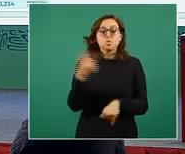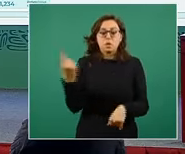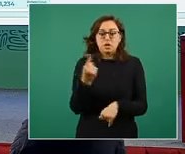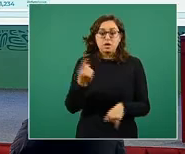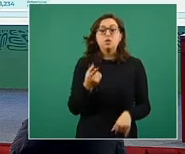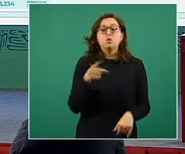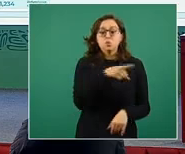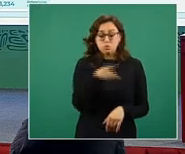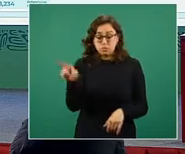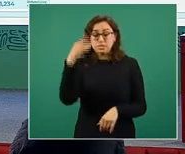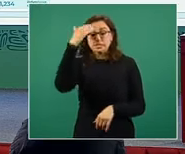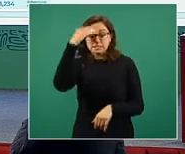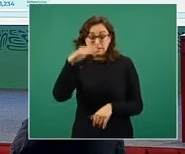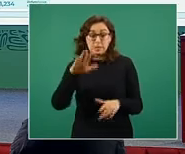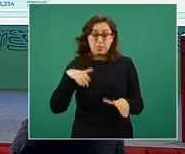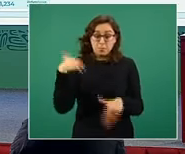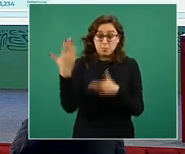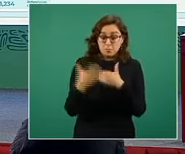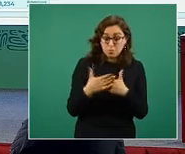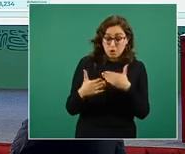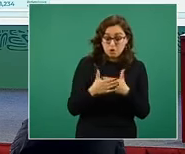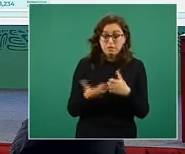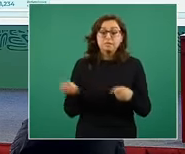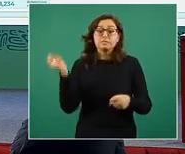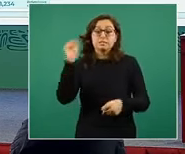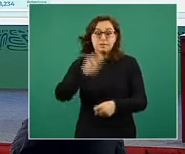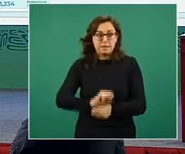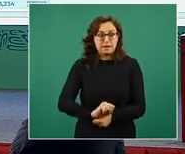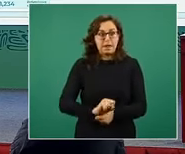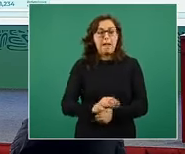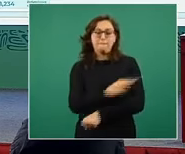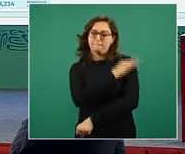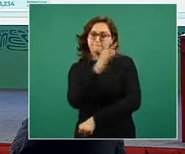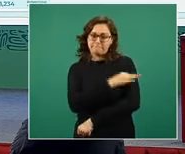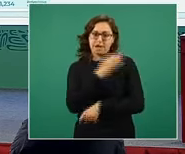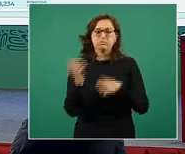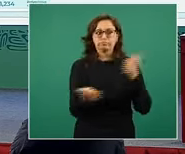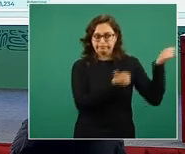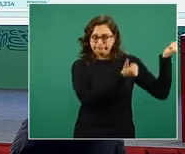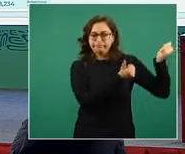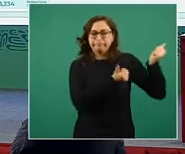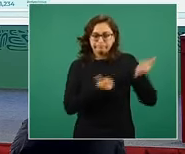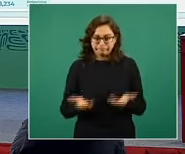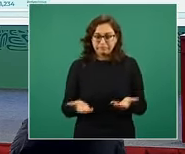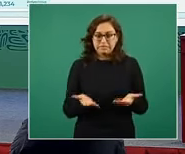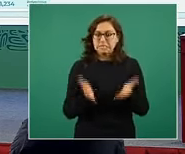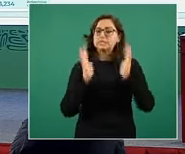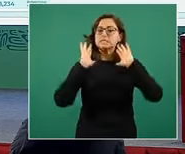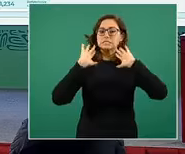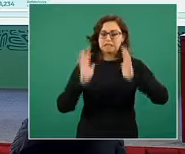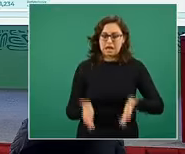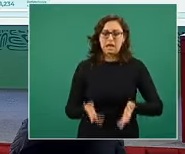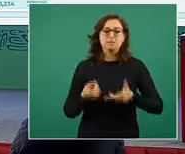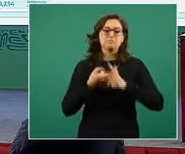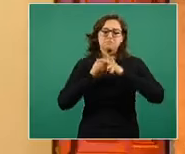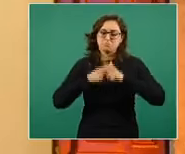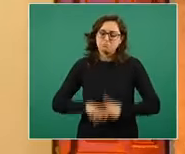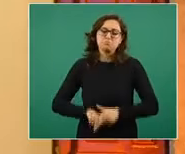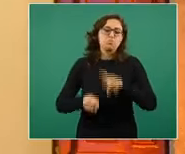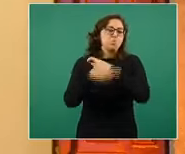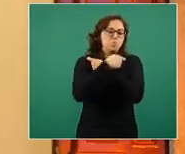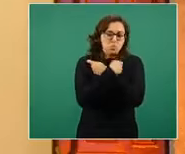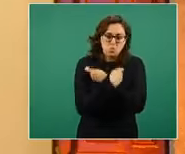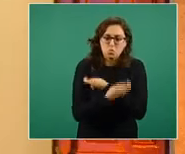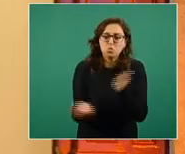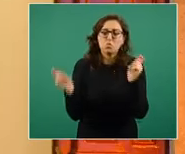próxima semana se espera el arribo de una cantidad importante de vacunas que además están ya predestinadas para precisamente cumplir